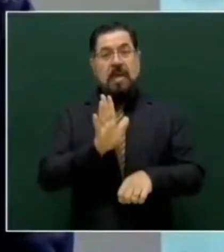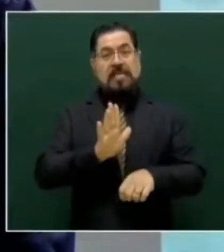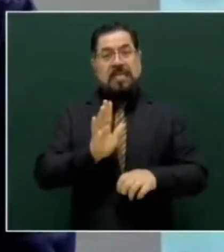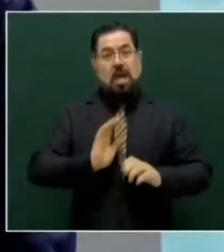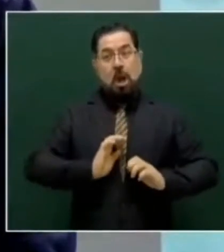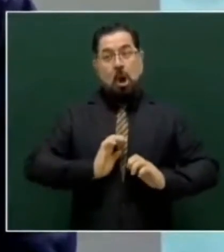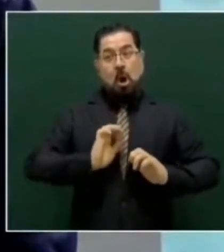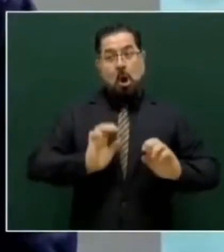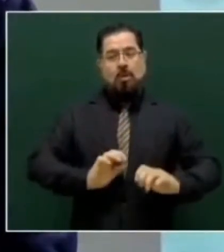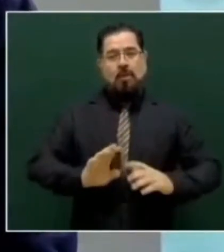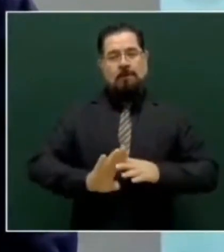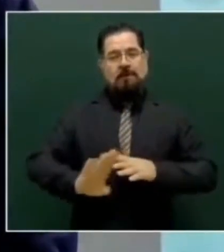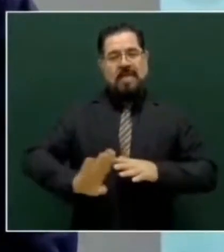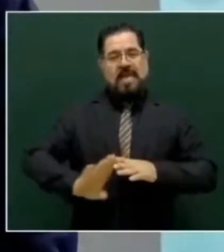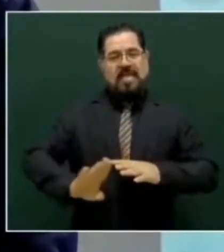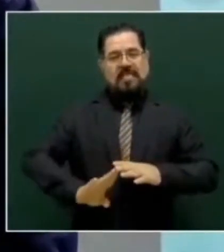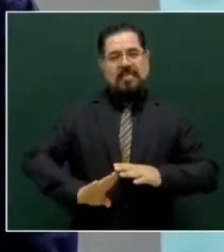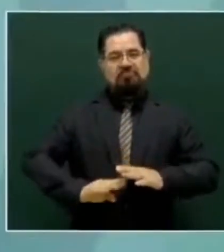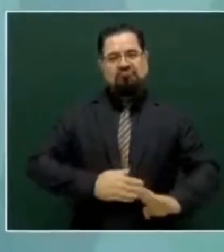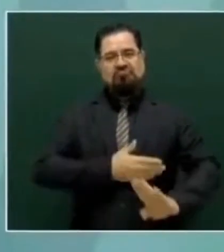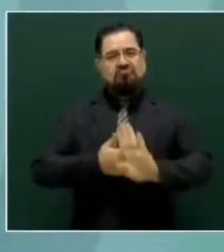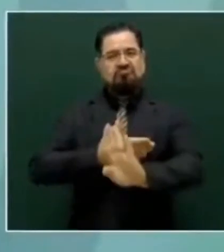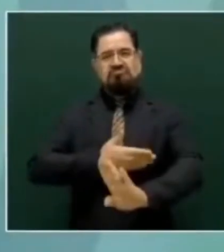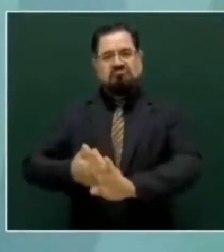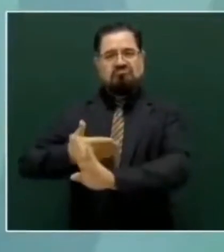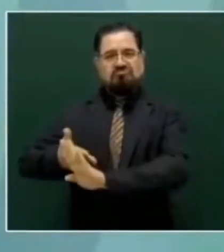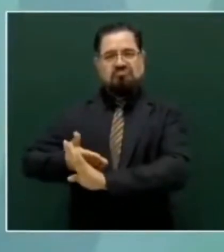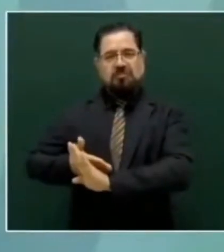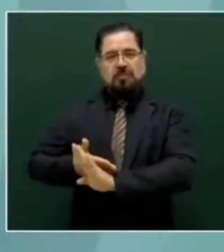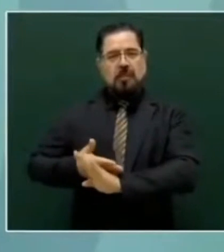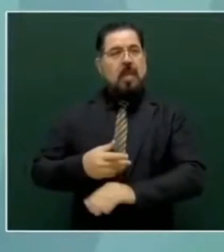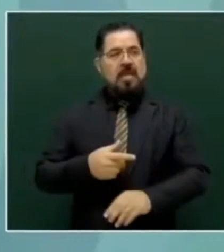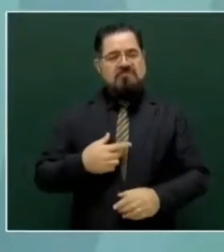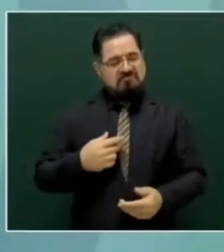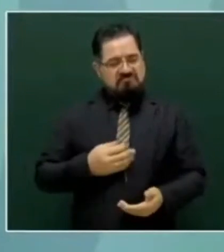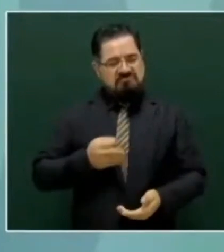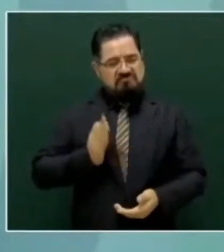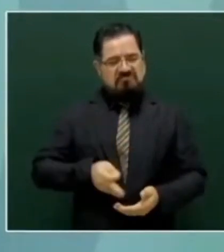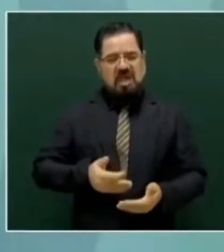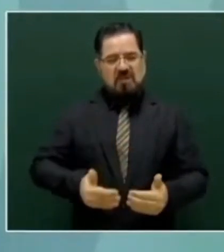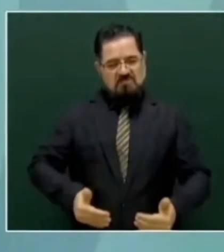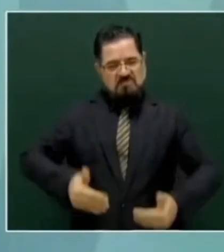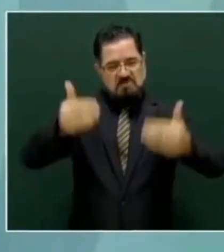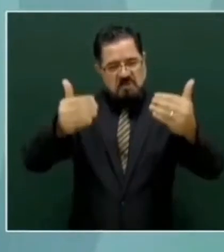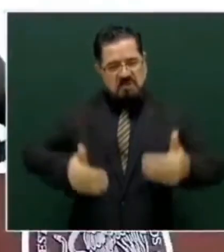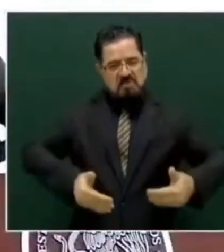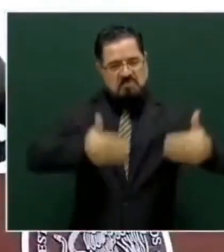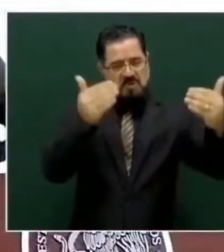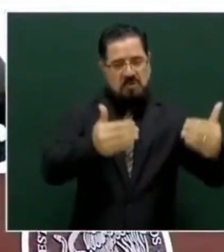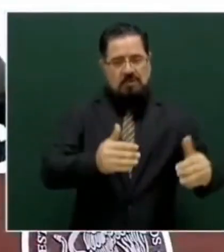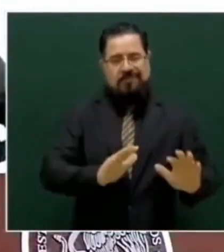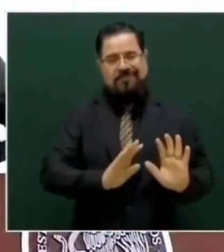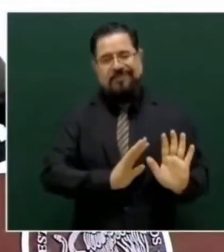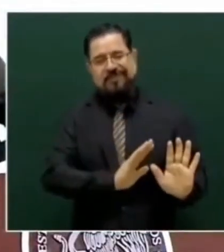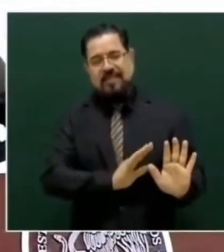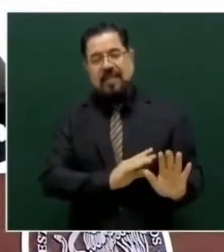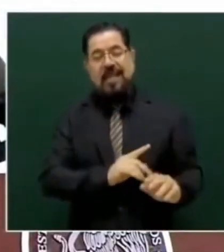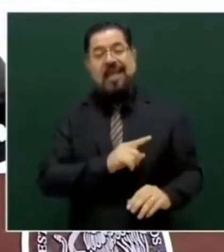no solo están queriendo construir muros, sino están